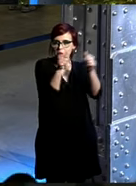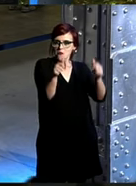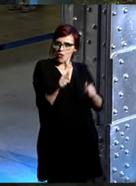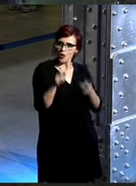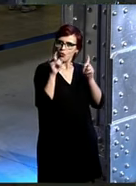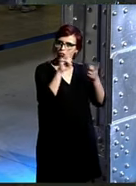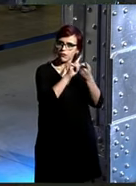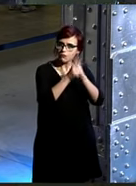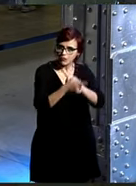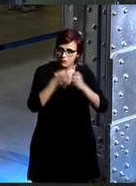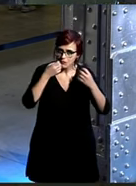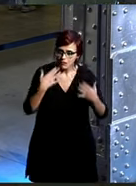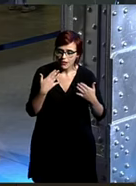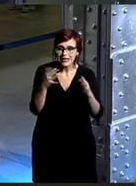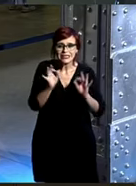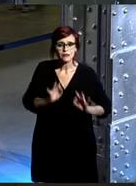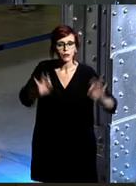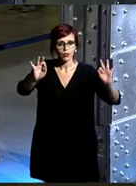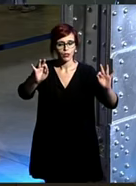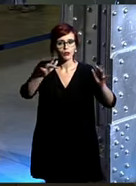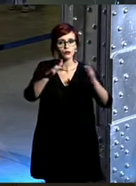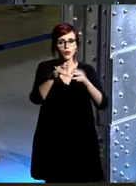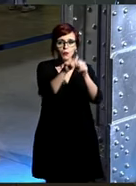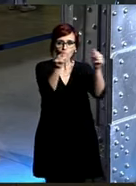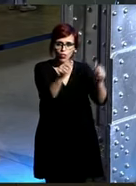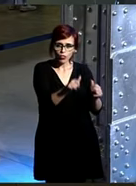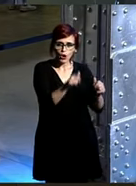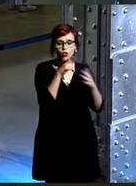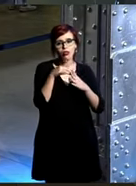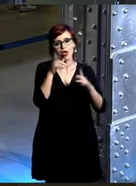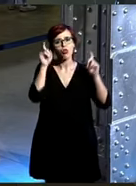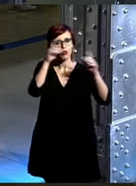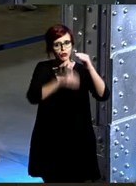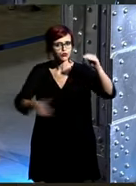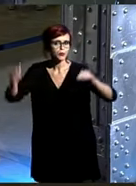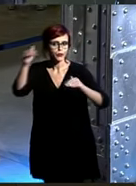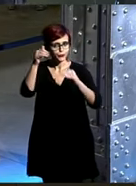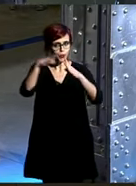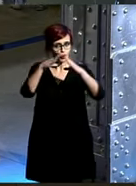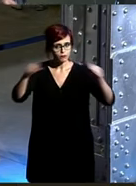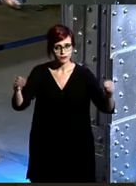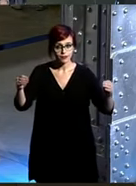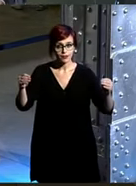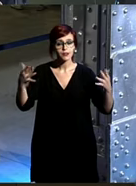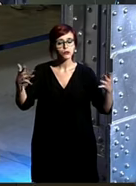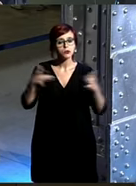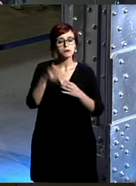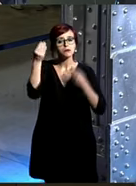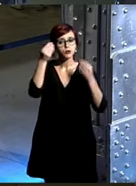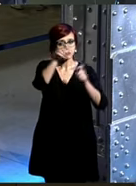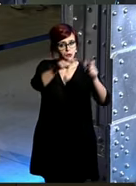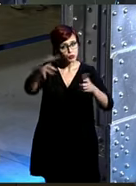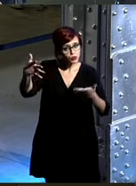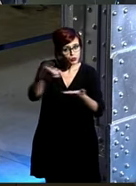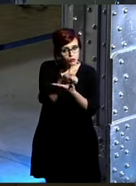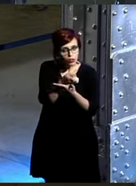En este caso, especializado en el cambio de paradigma en la educación superior, en la universidad. Yo creo que estamos, todos los que estamos aquí, seguros de